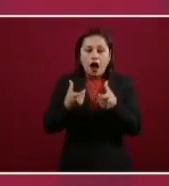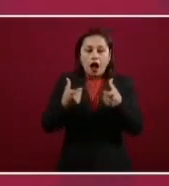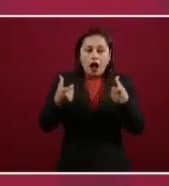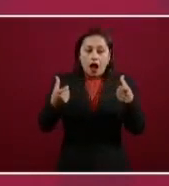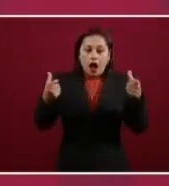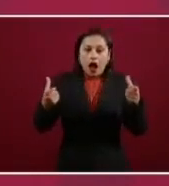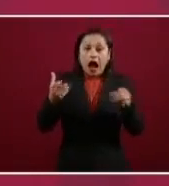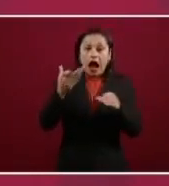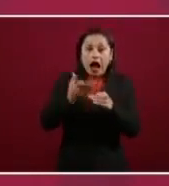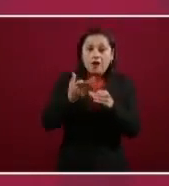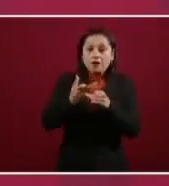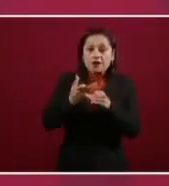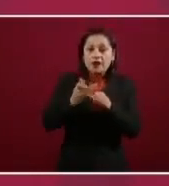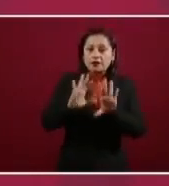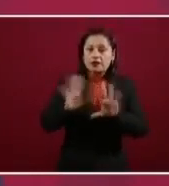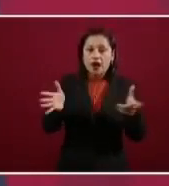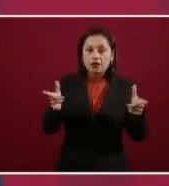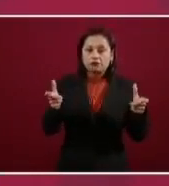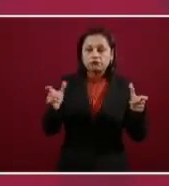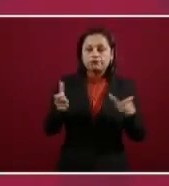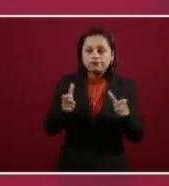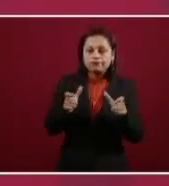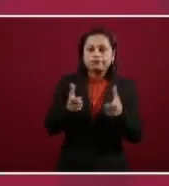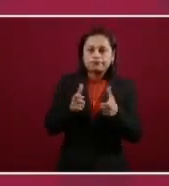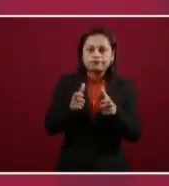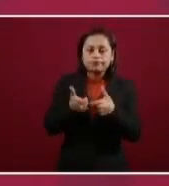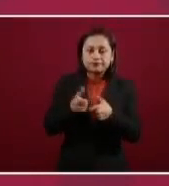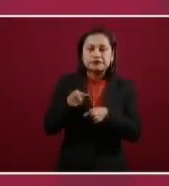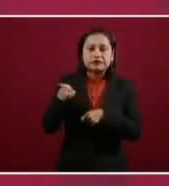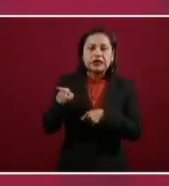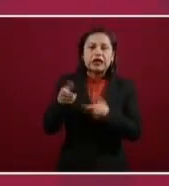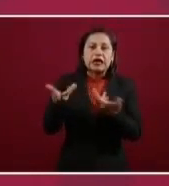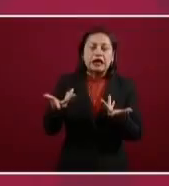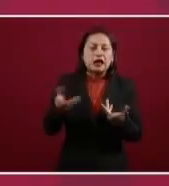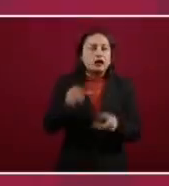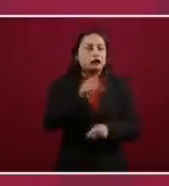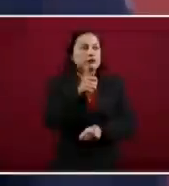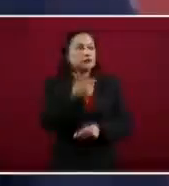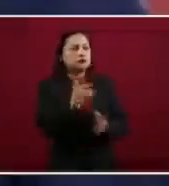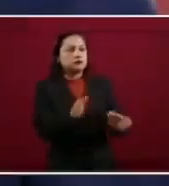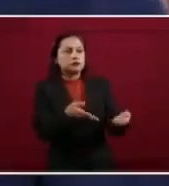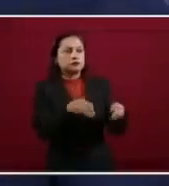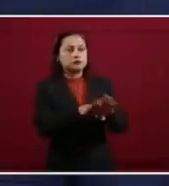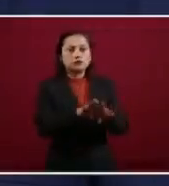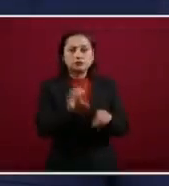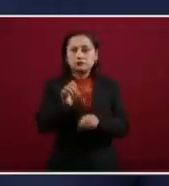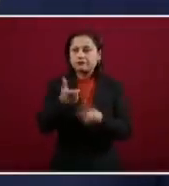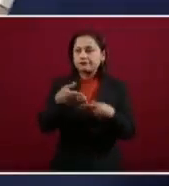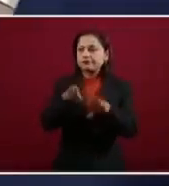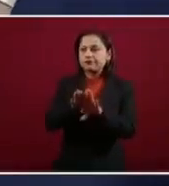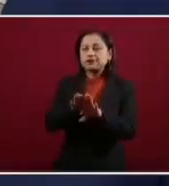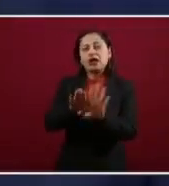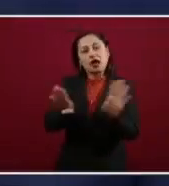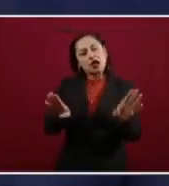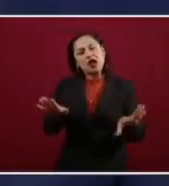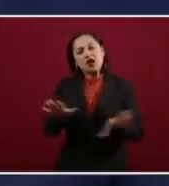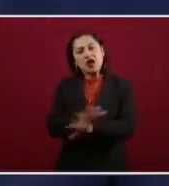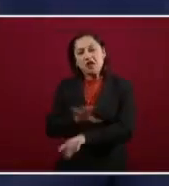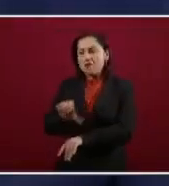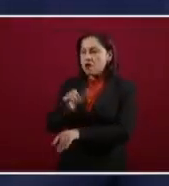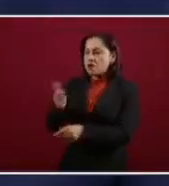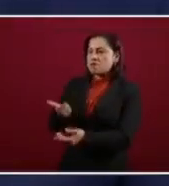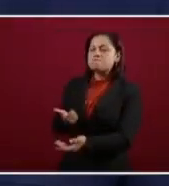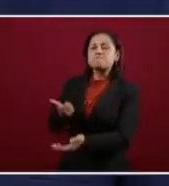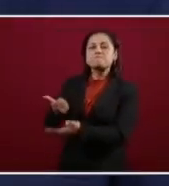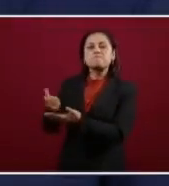van cambiando de giro por eso el tratamiento